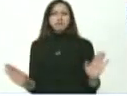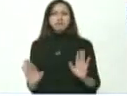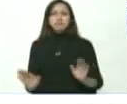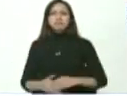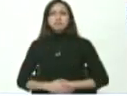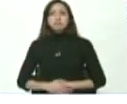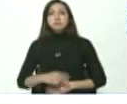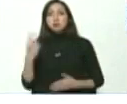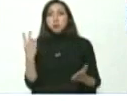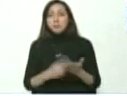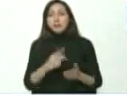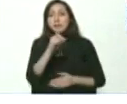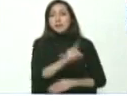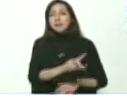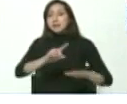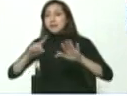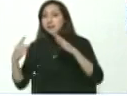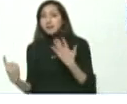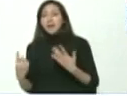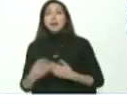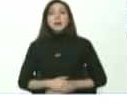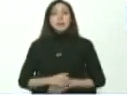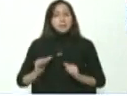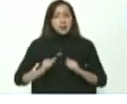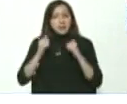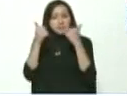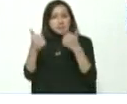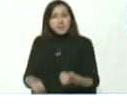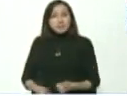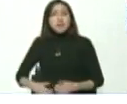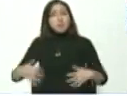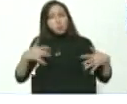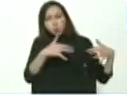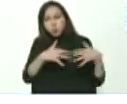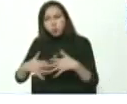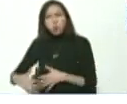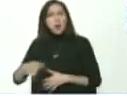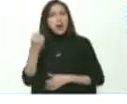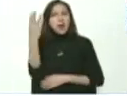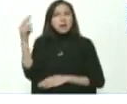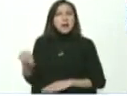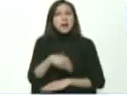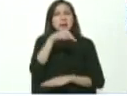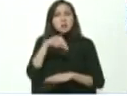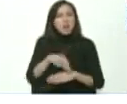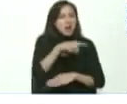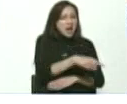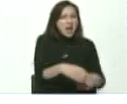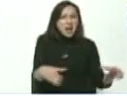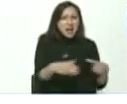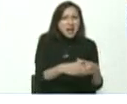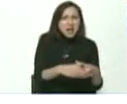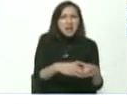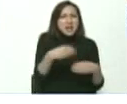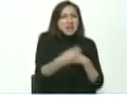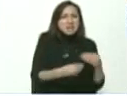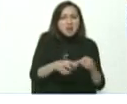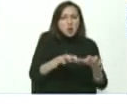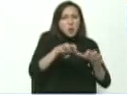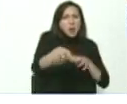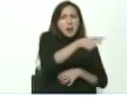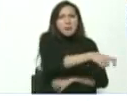2016 salimos a la batalla. Ellos tenían una mayoría abrumadora en la Asamblea Nacional. ¿Qué hicieron con la mayoría que tenían en la Asamblea